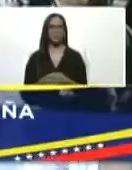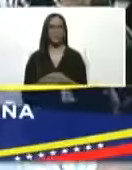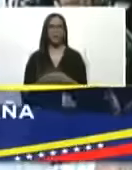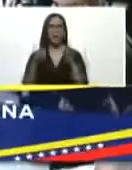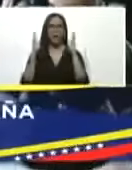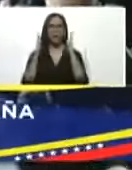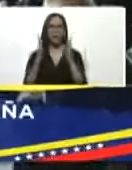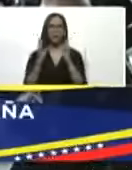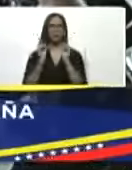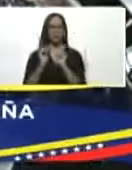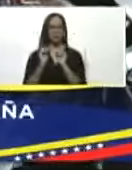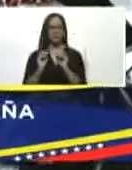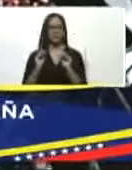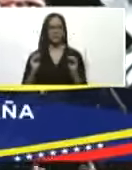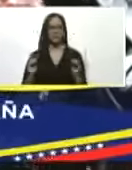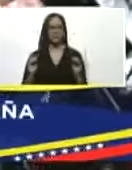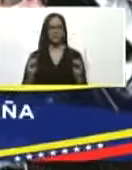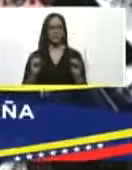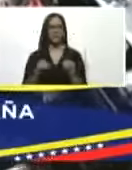atendido el llamado.